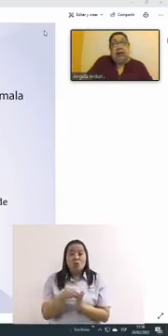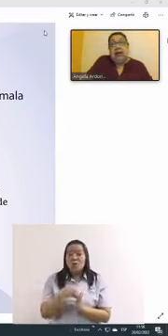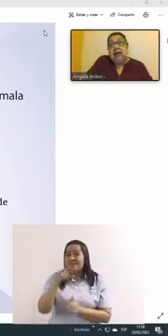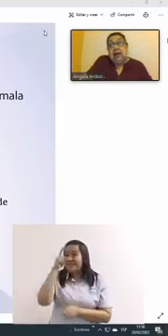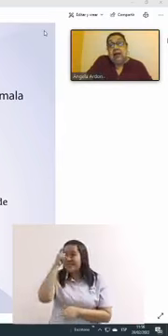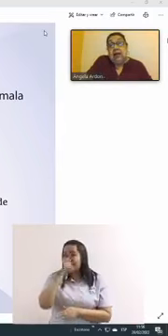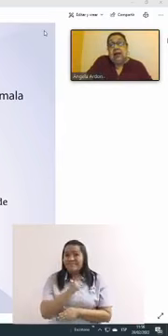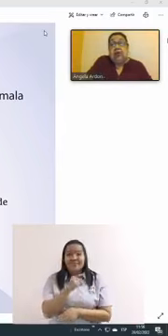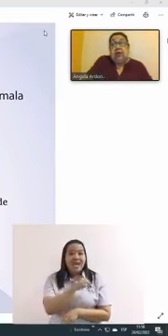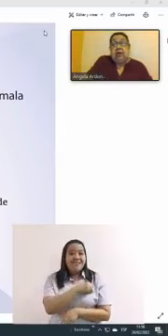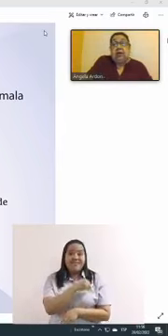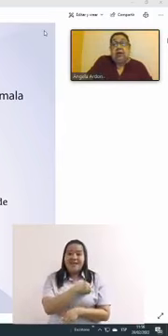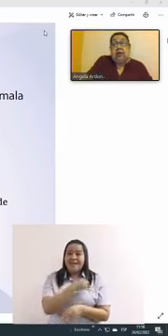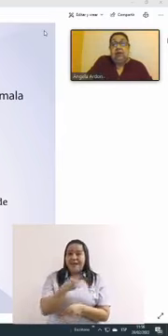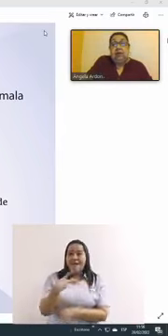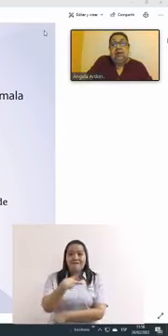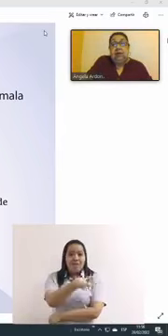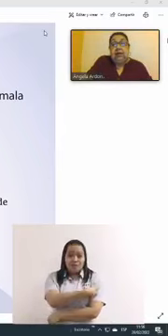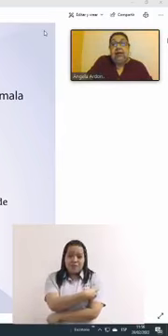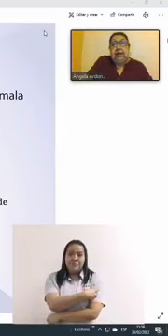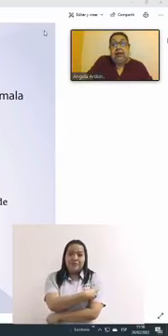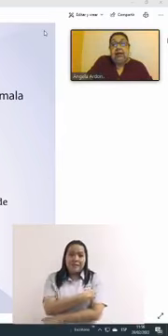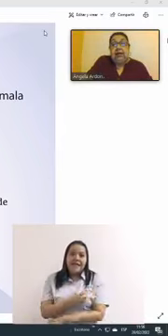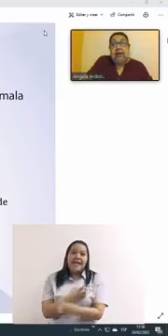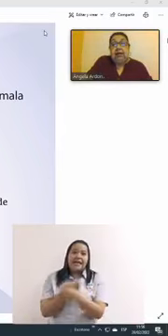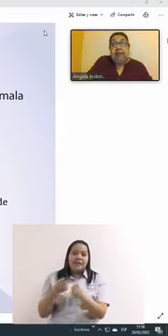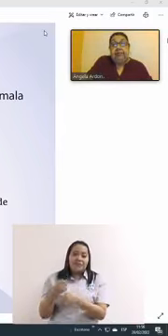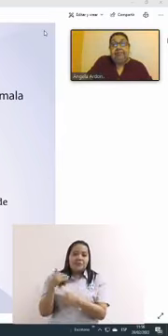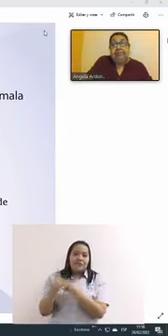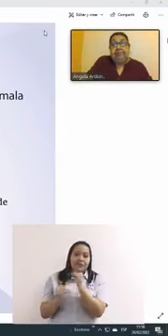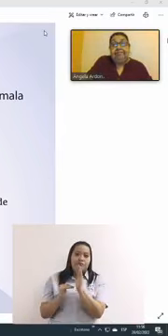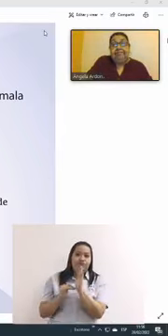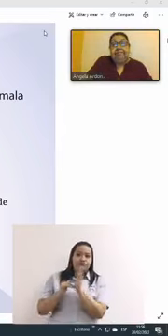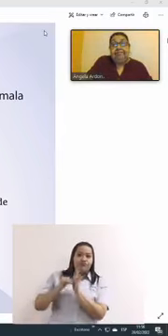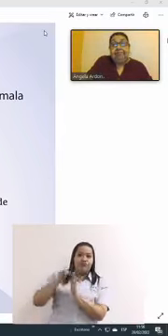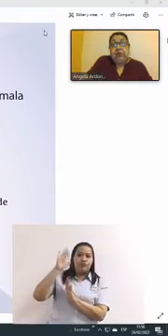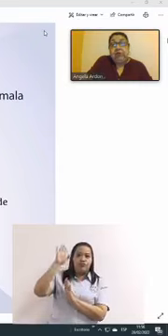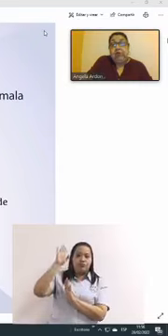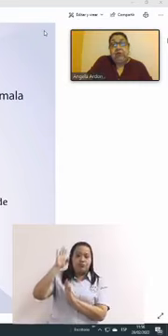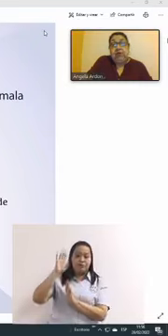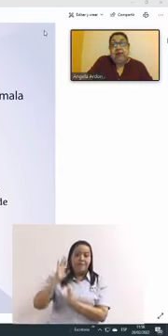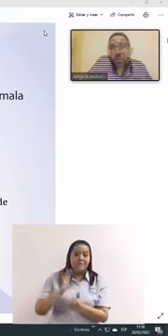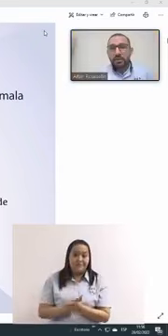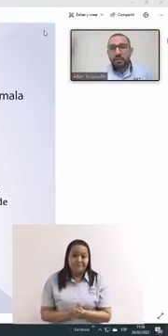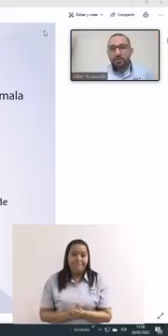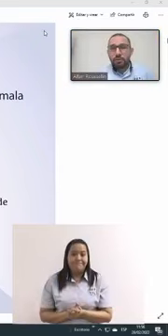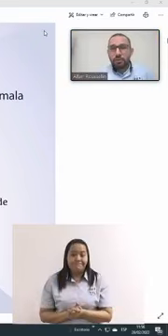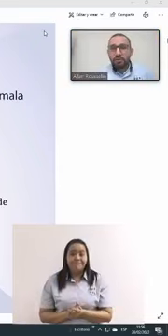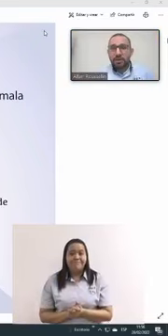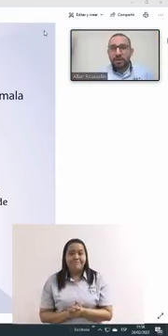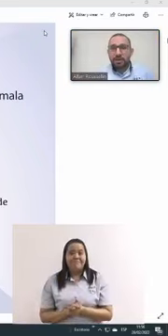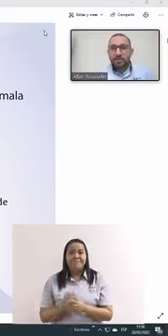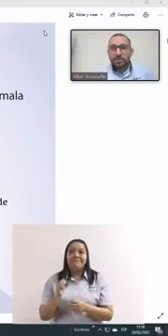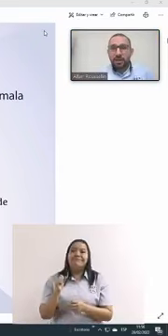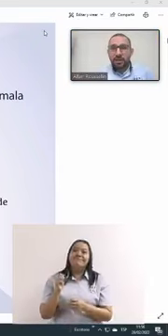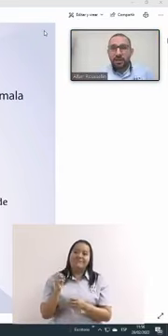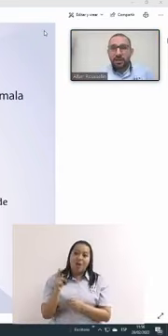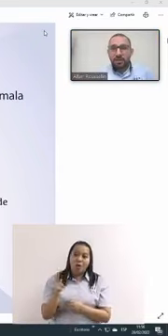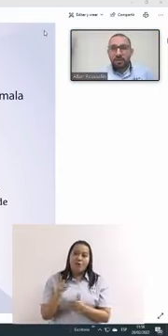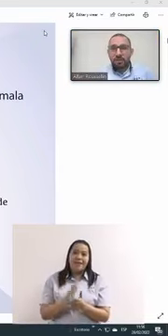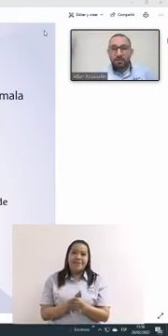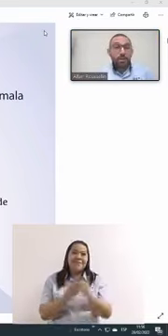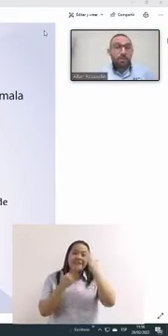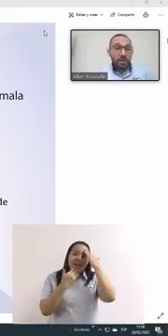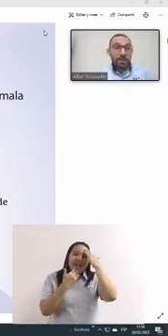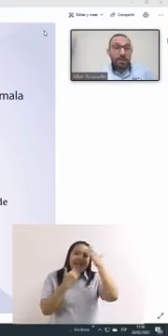vacunar. Entonces, las consecuencias van a ir grandes ahorita. No sé, por compartirnos,